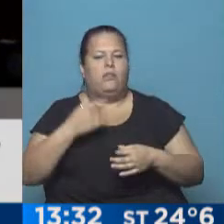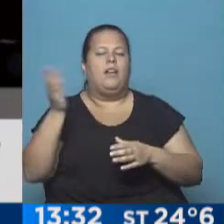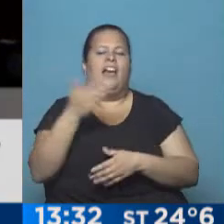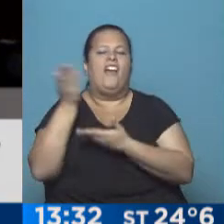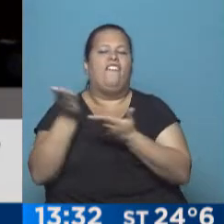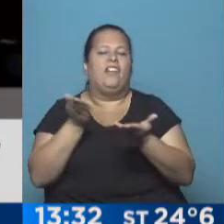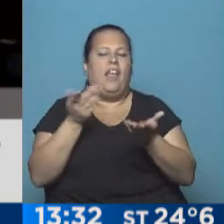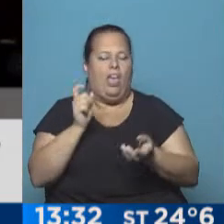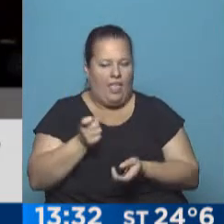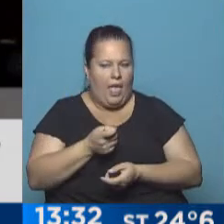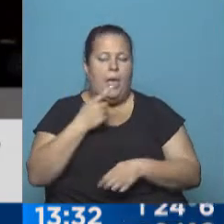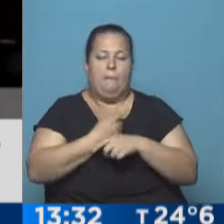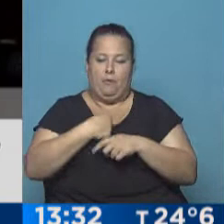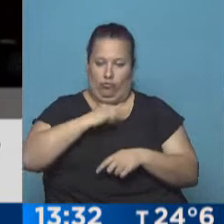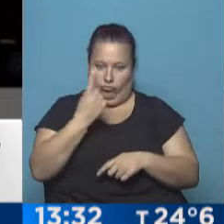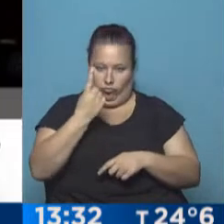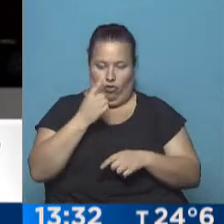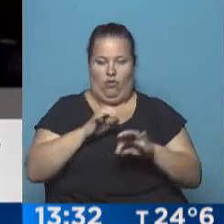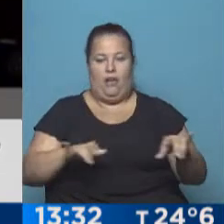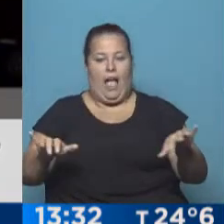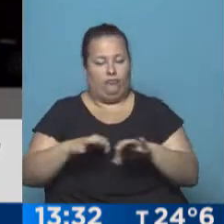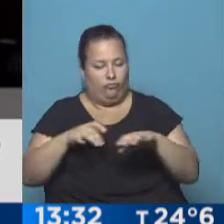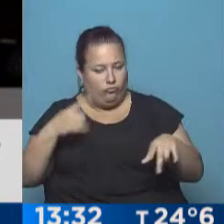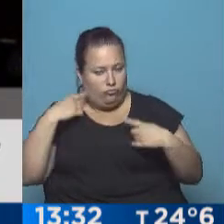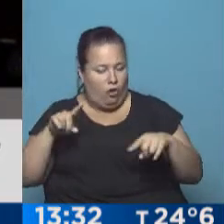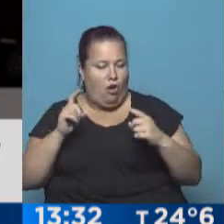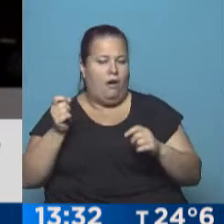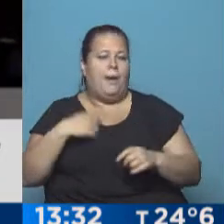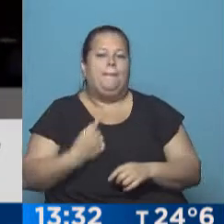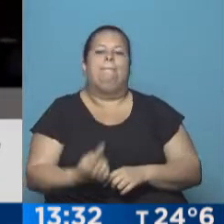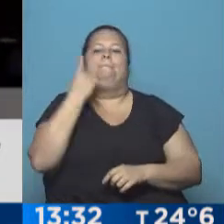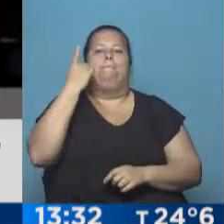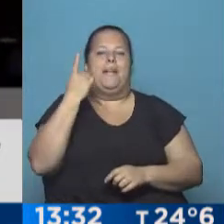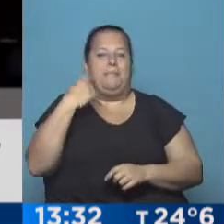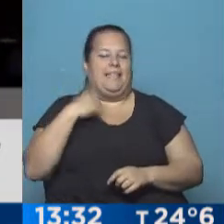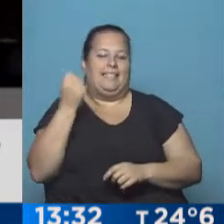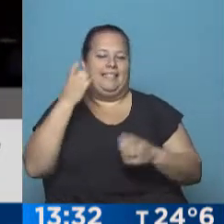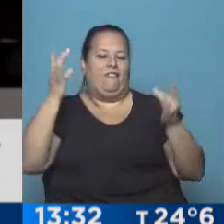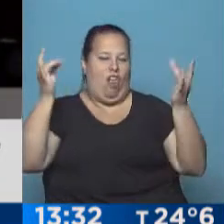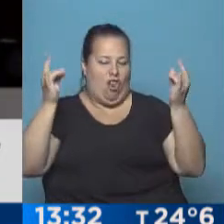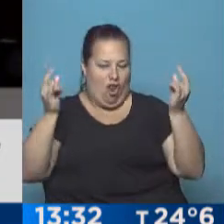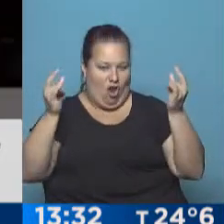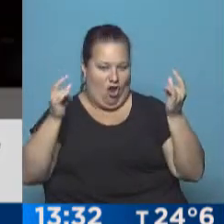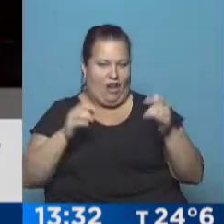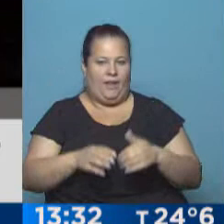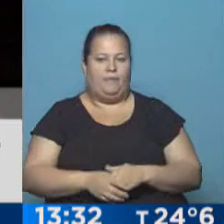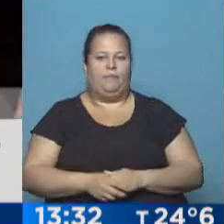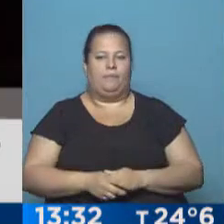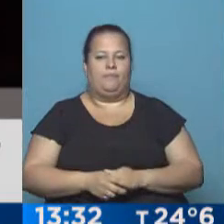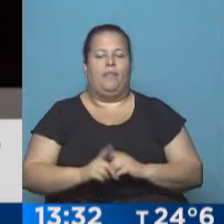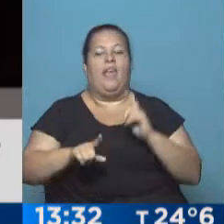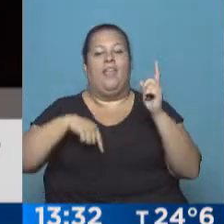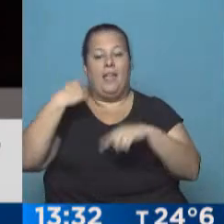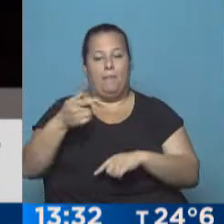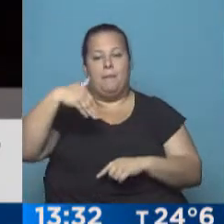los invitados? Mira, arranco yo tocando la Telecita, que fue mi primer búsqueda folclórica. Después